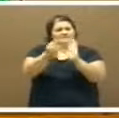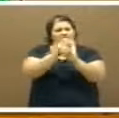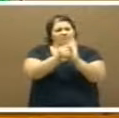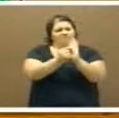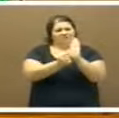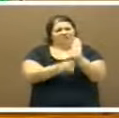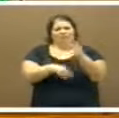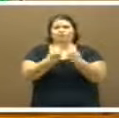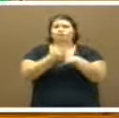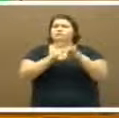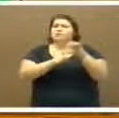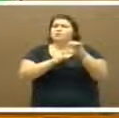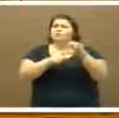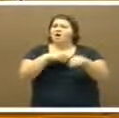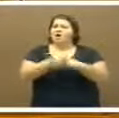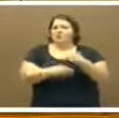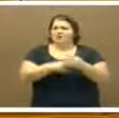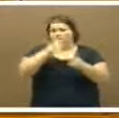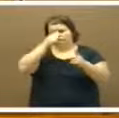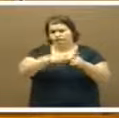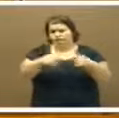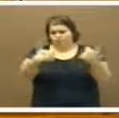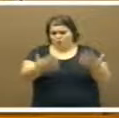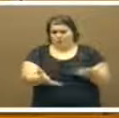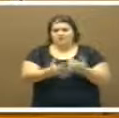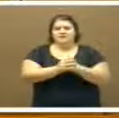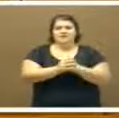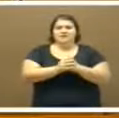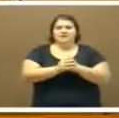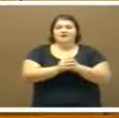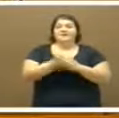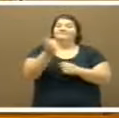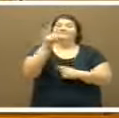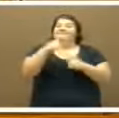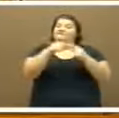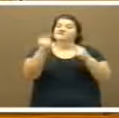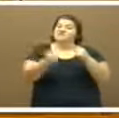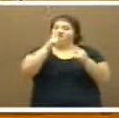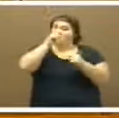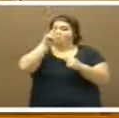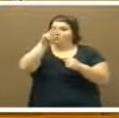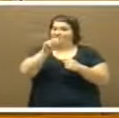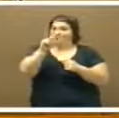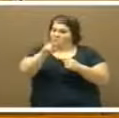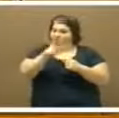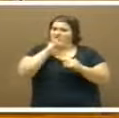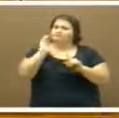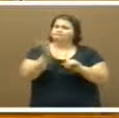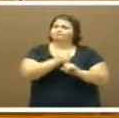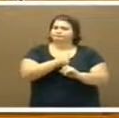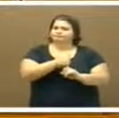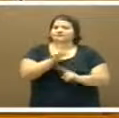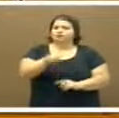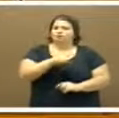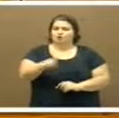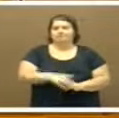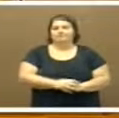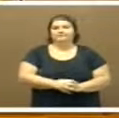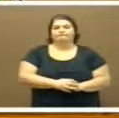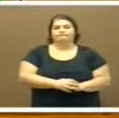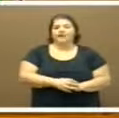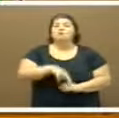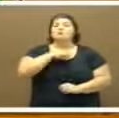cabo por la Junta de Extremadura para la consecución del objetivo de déficit para el año 2012, acordada